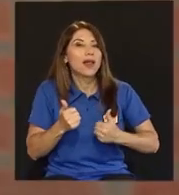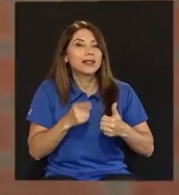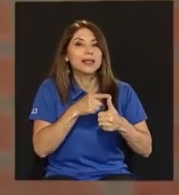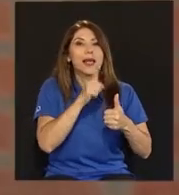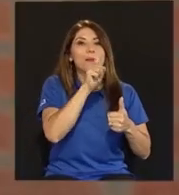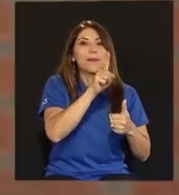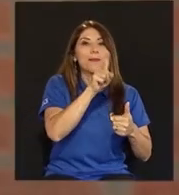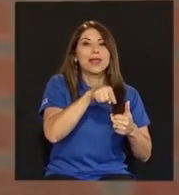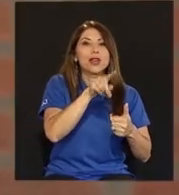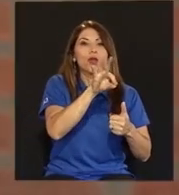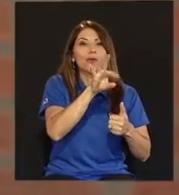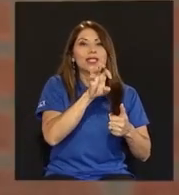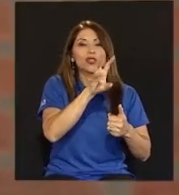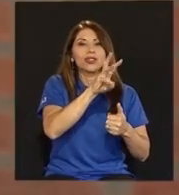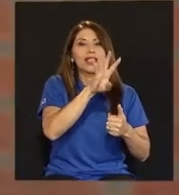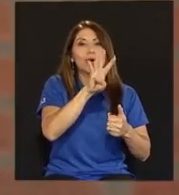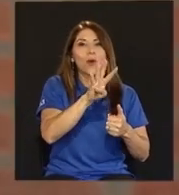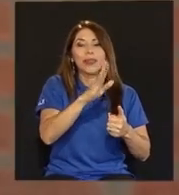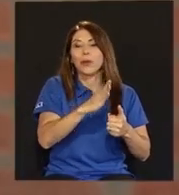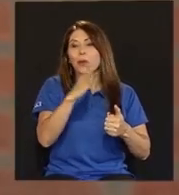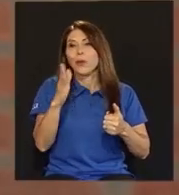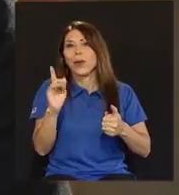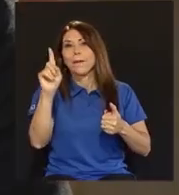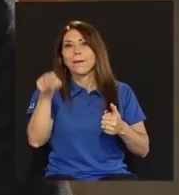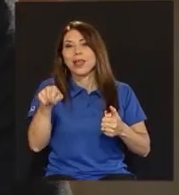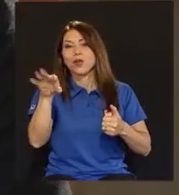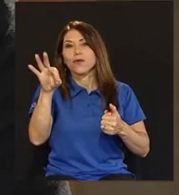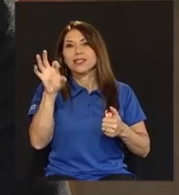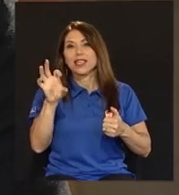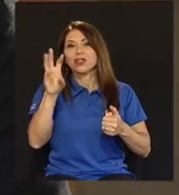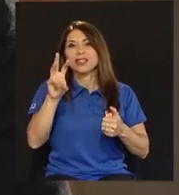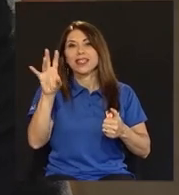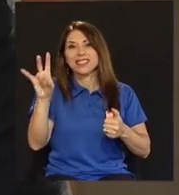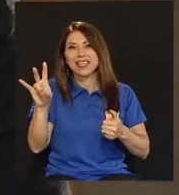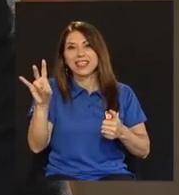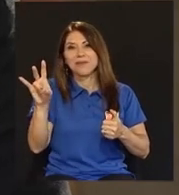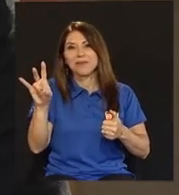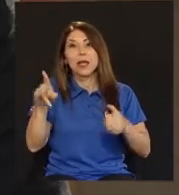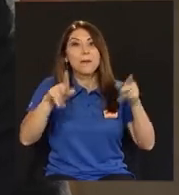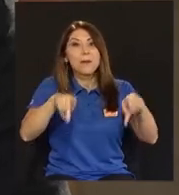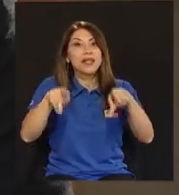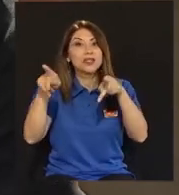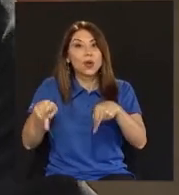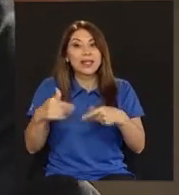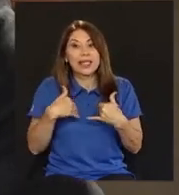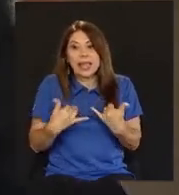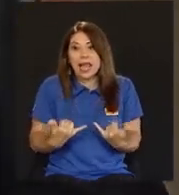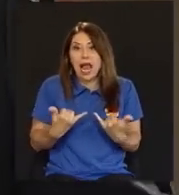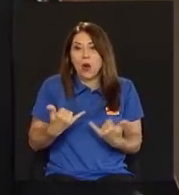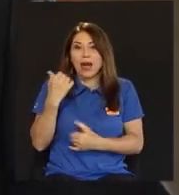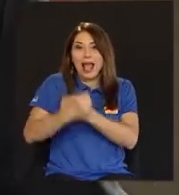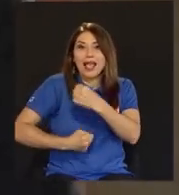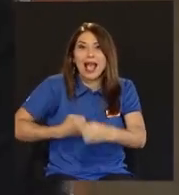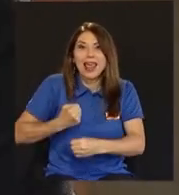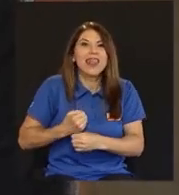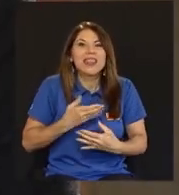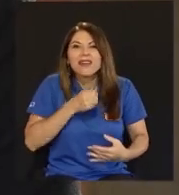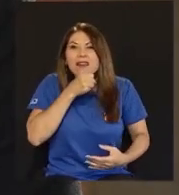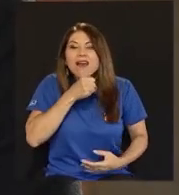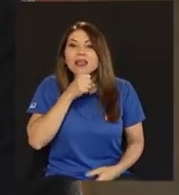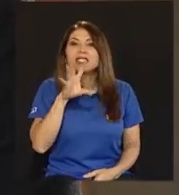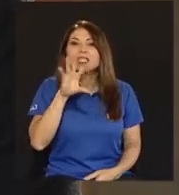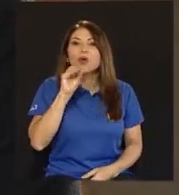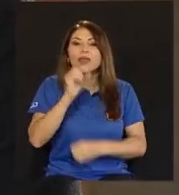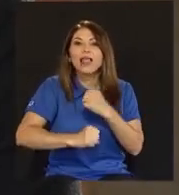1967. O sea, hay muchas personas, ¿verdad? Personas que son de 50 años o menos, que nunca, nunca en su vida han vivido